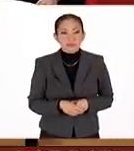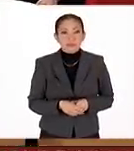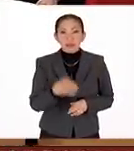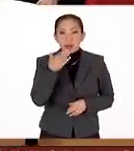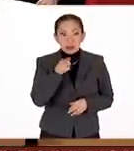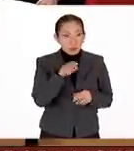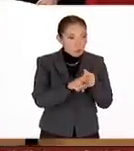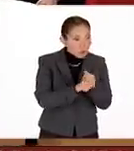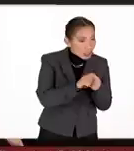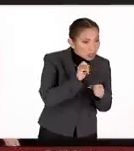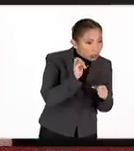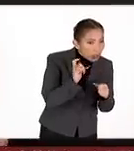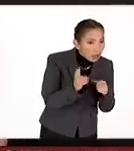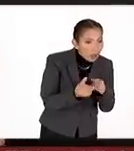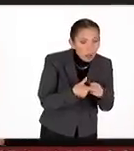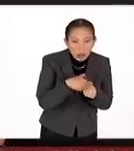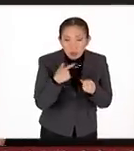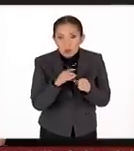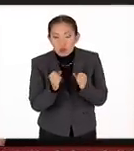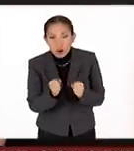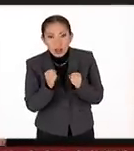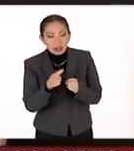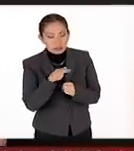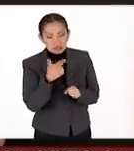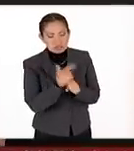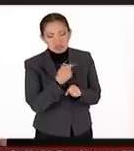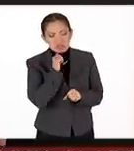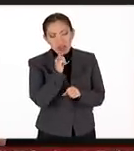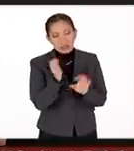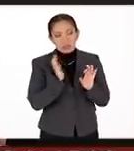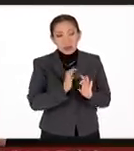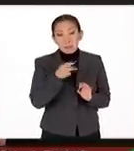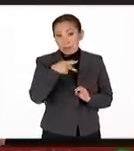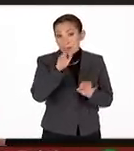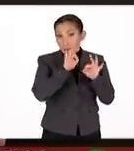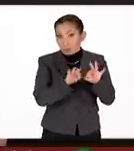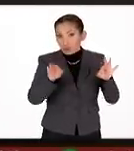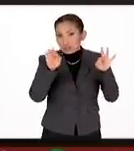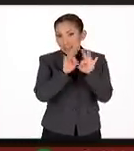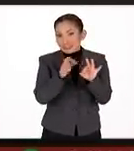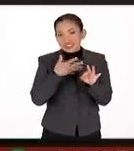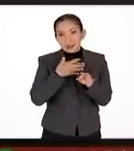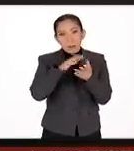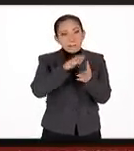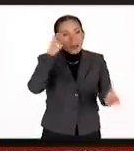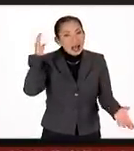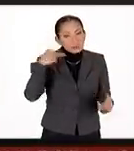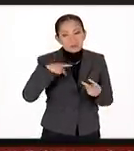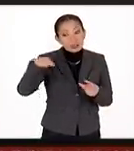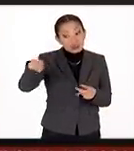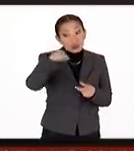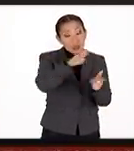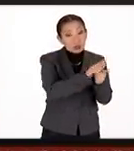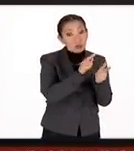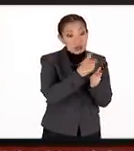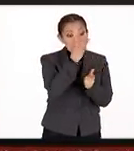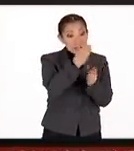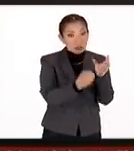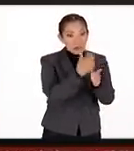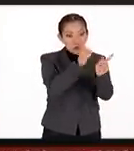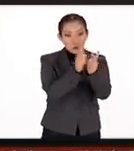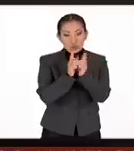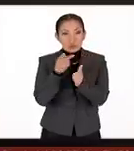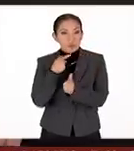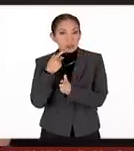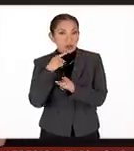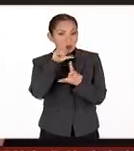focos rojos hasta este momento que nosotros hayamos detectado Lo que sí es importante es que tenemos un mayor número de actores políticos tres nuevos partidos políticos